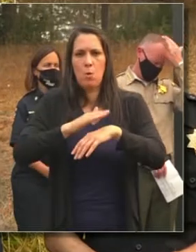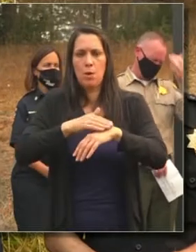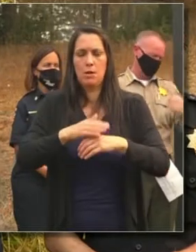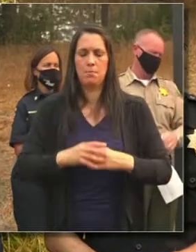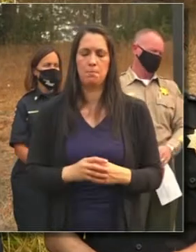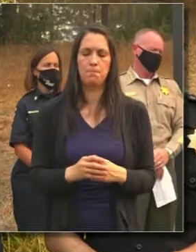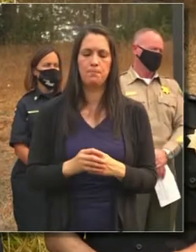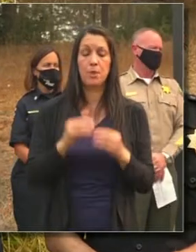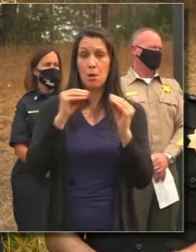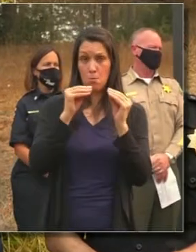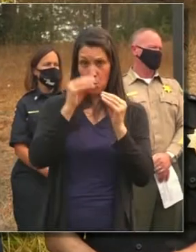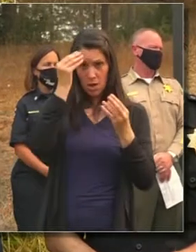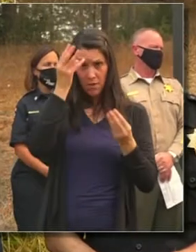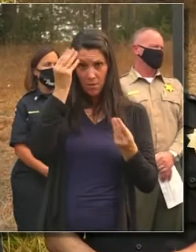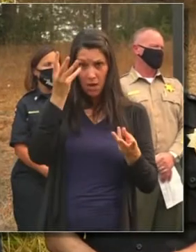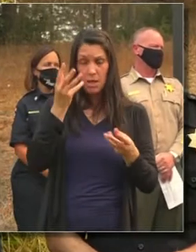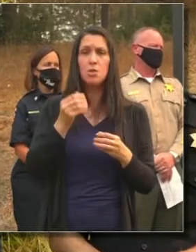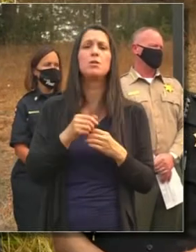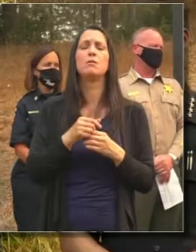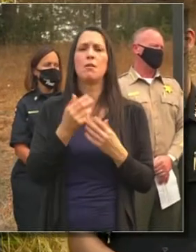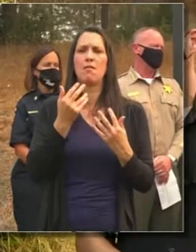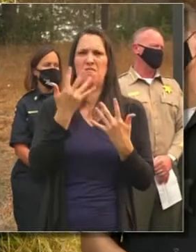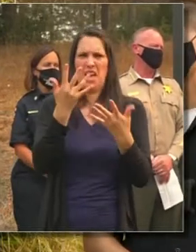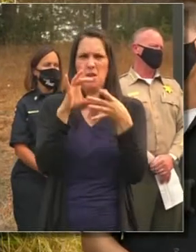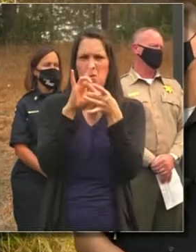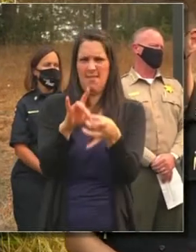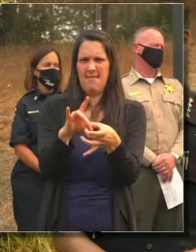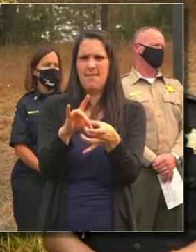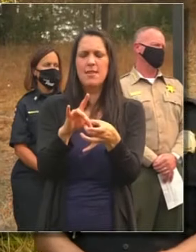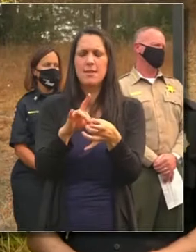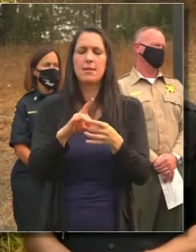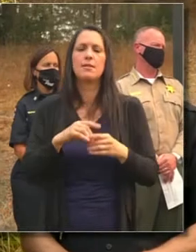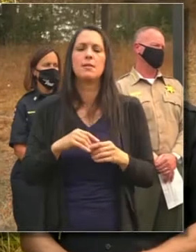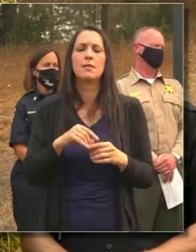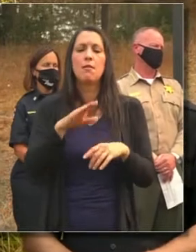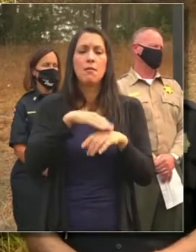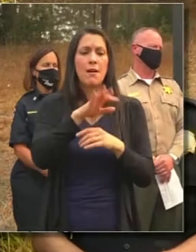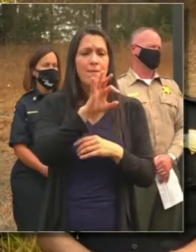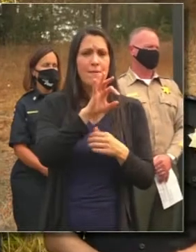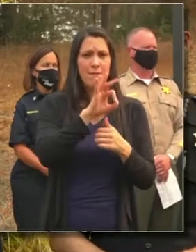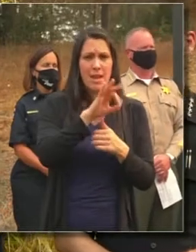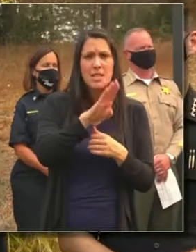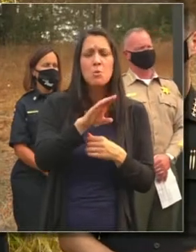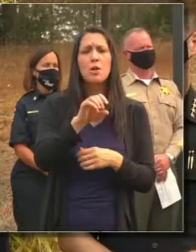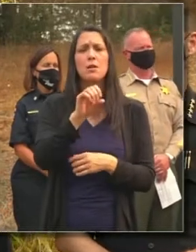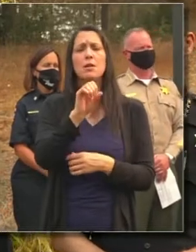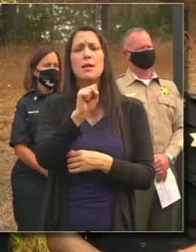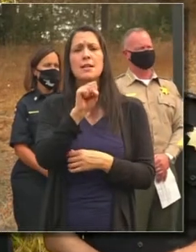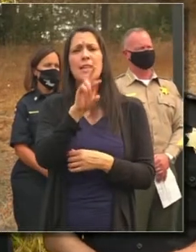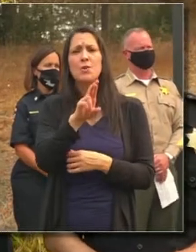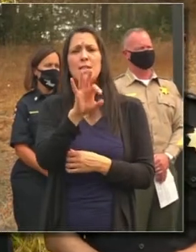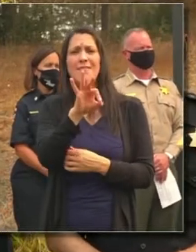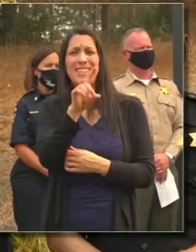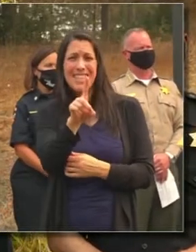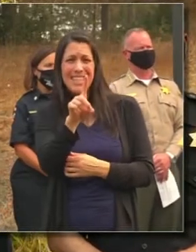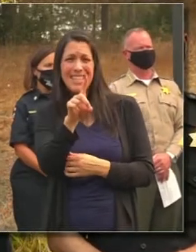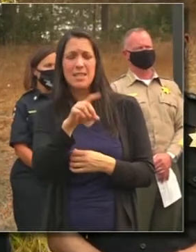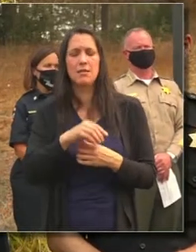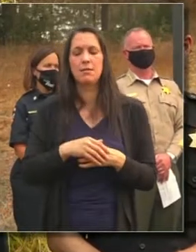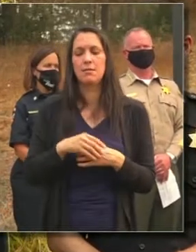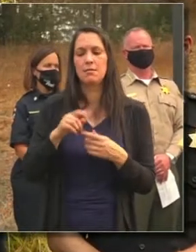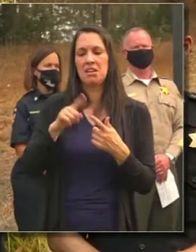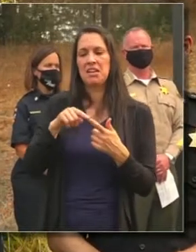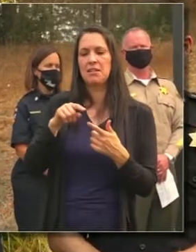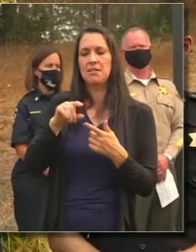ahora reseñas que pueden tener ustedes estarán disponibles en facebook en santa rosa fd y